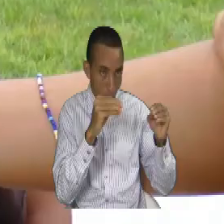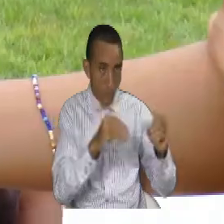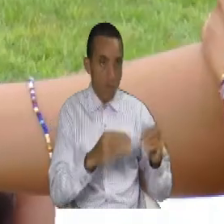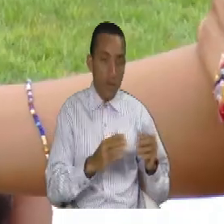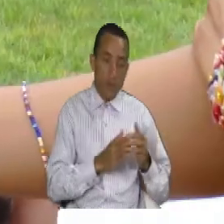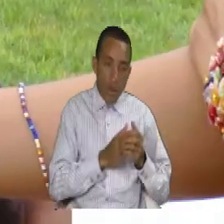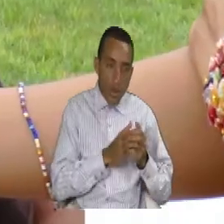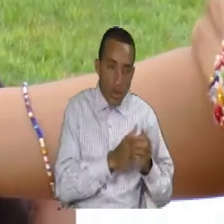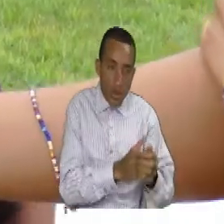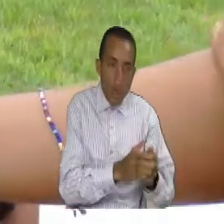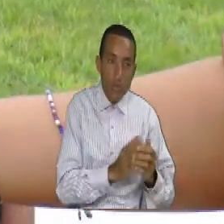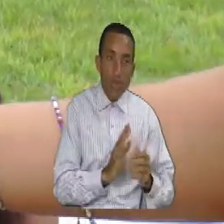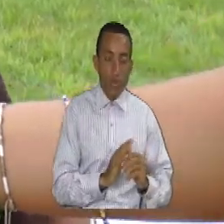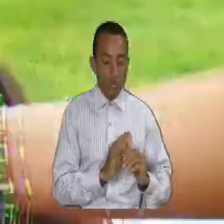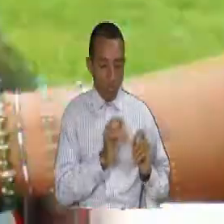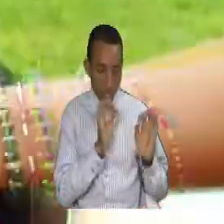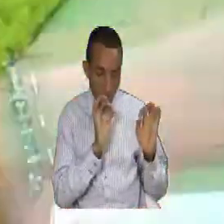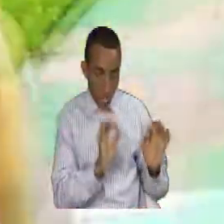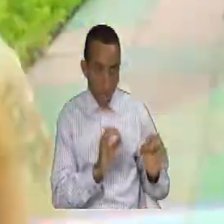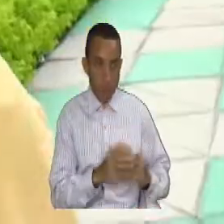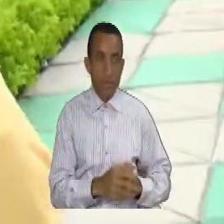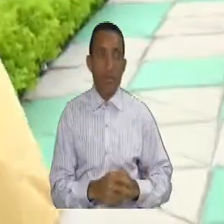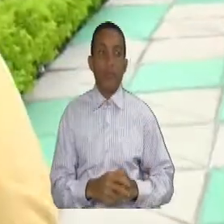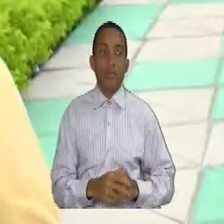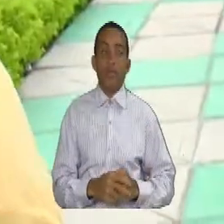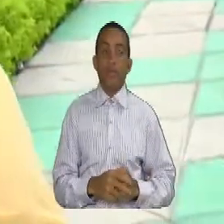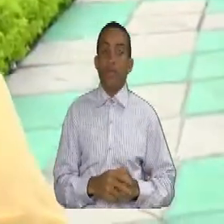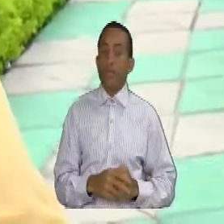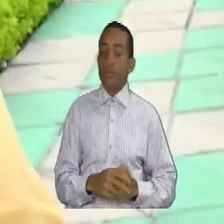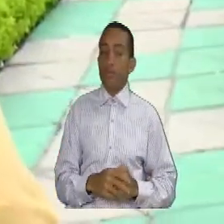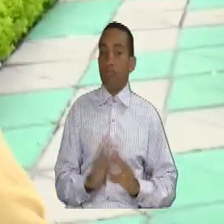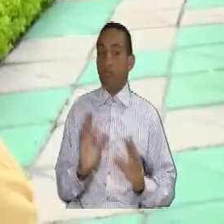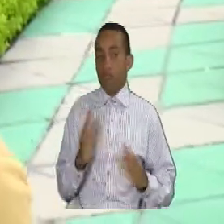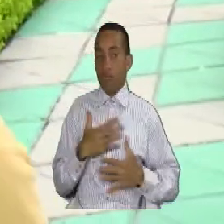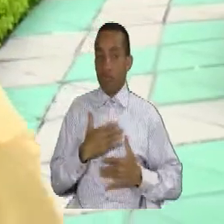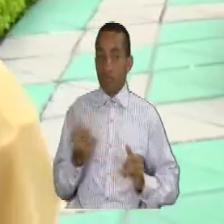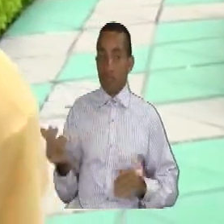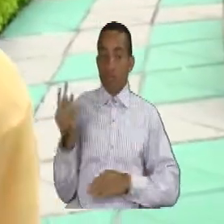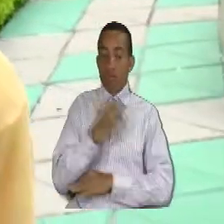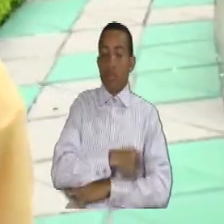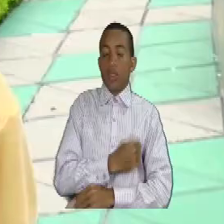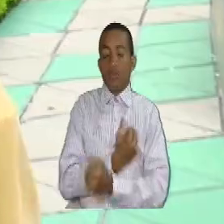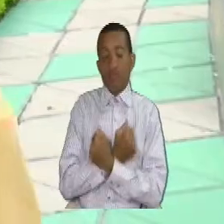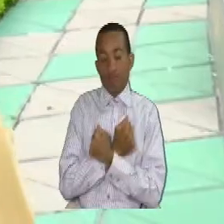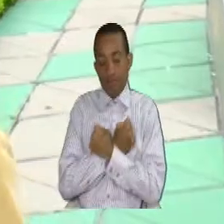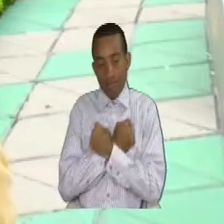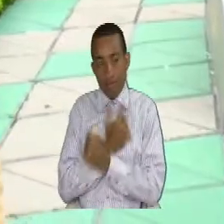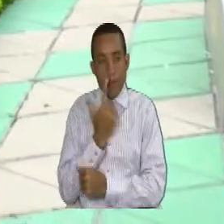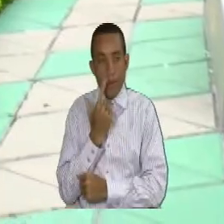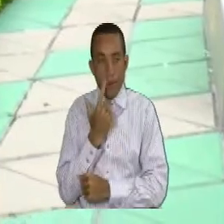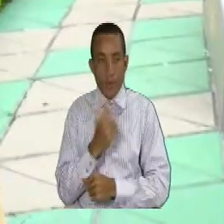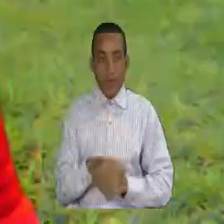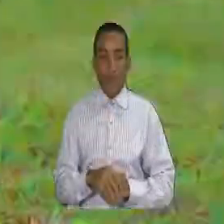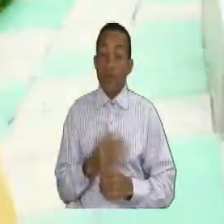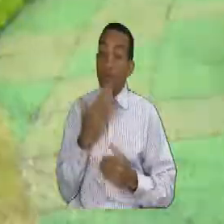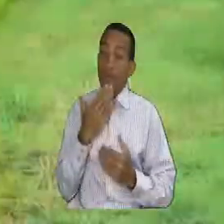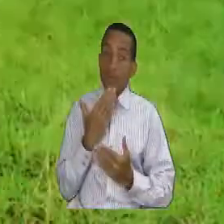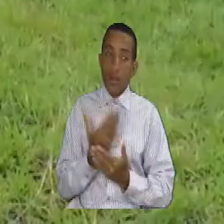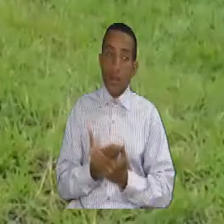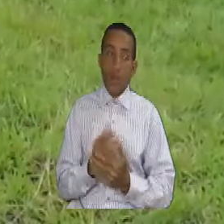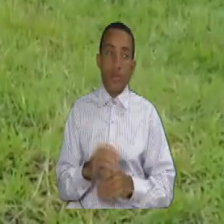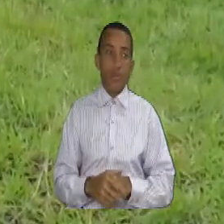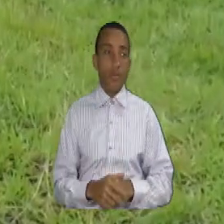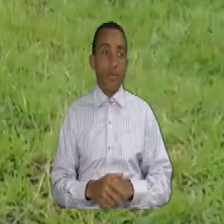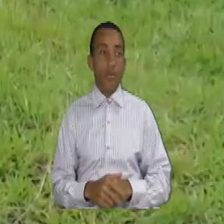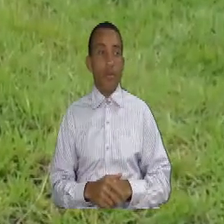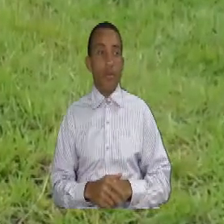caminos correctos. Muchas gracias. Feliz día, que te quiero mucho, papá, y gracias por ser mi papá. Y te